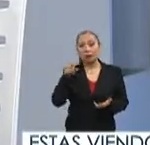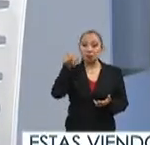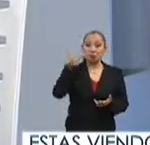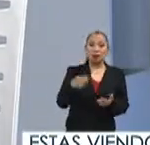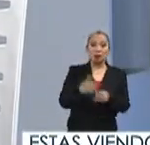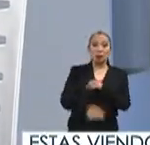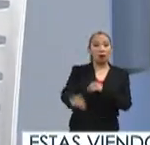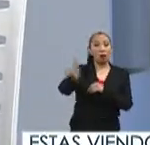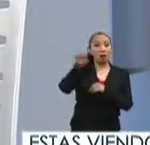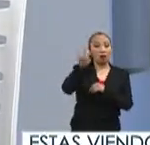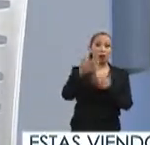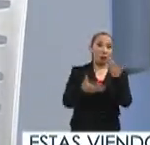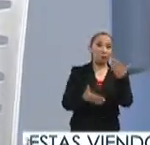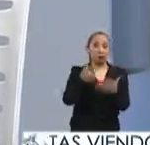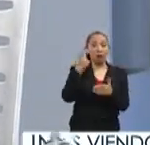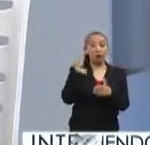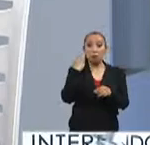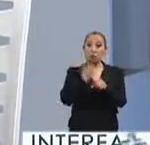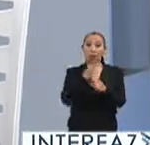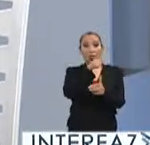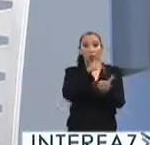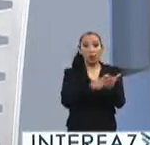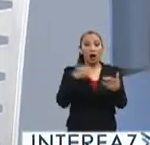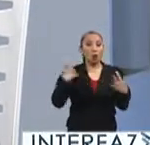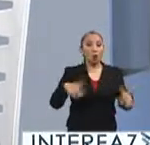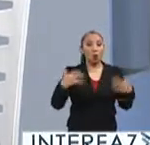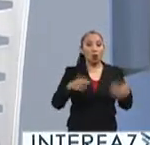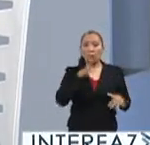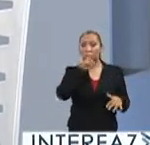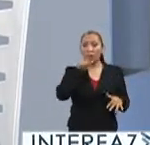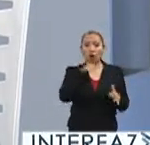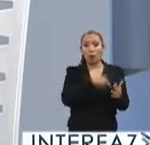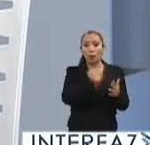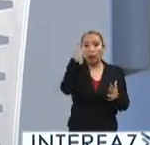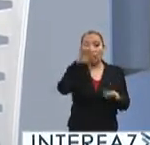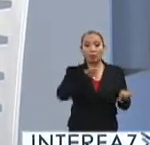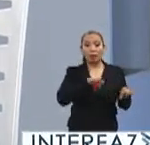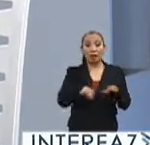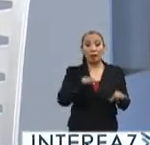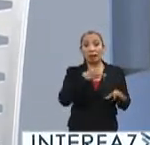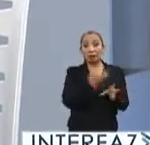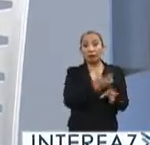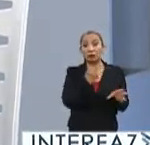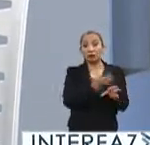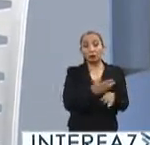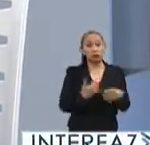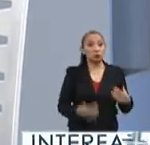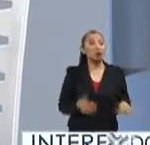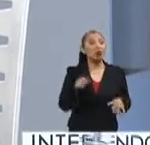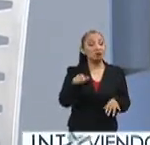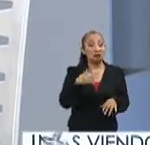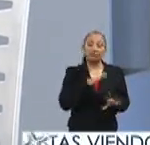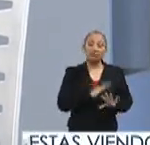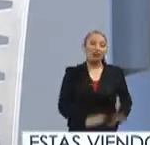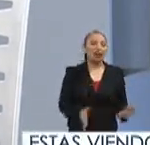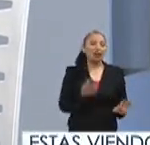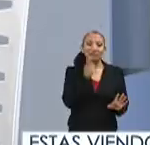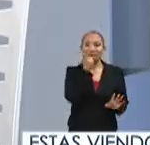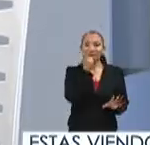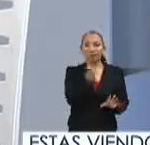como el número 1 o muchas veces o en los primeros lugares de los mejores lugares para trabajar en los Estados Unidos. Entonces eso es ya